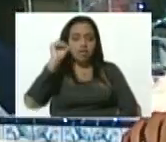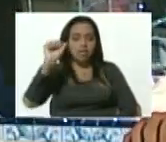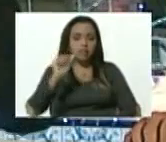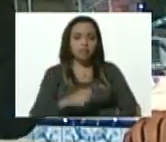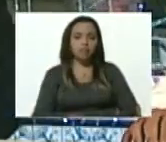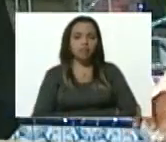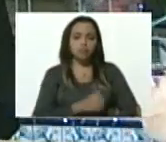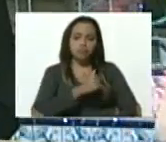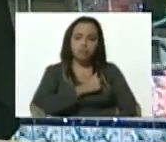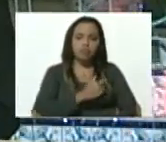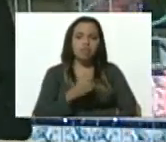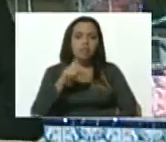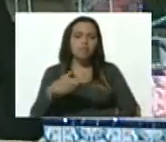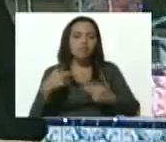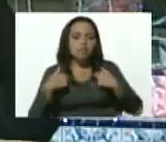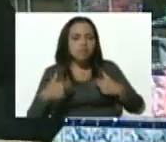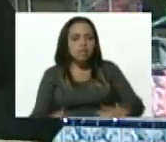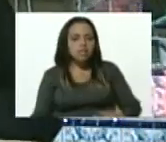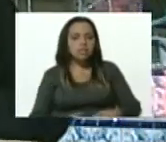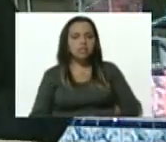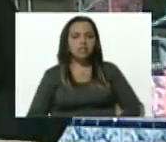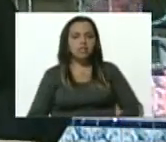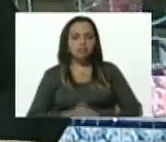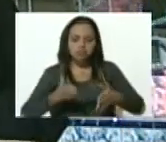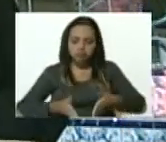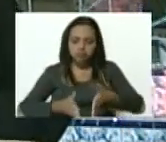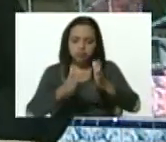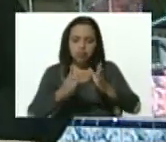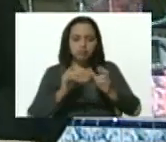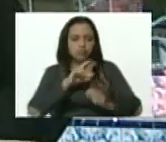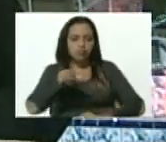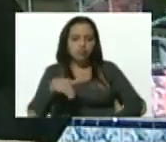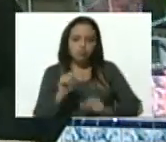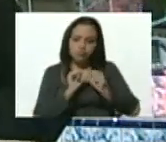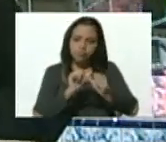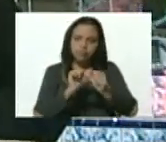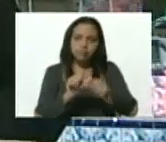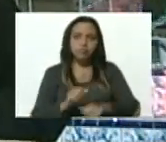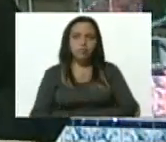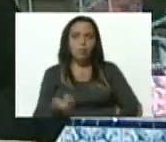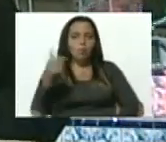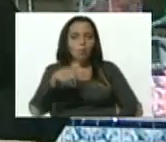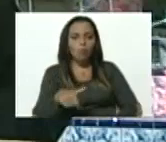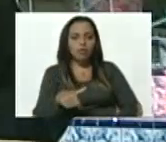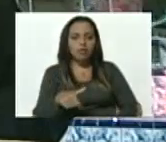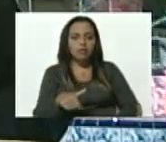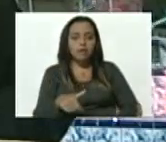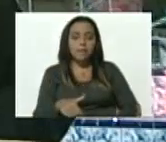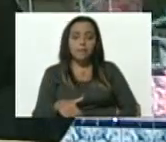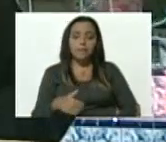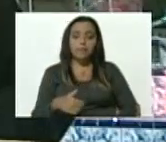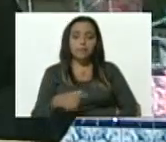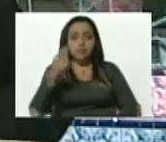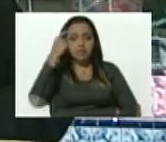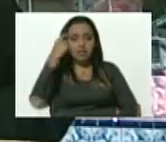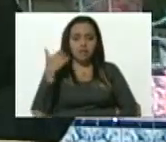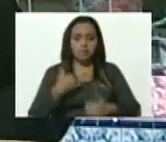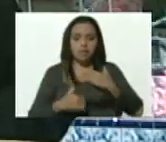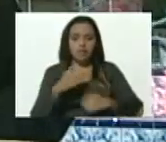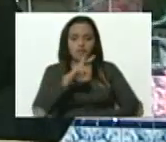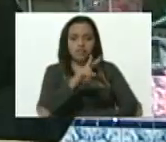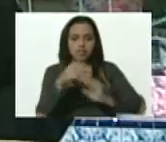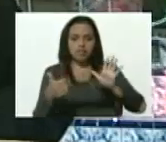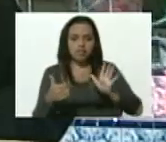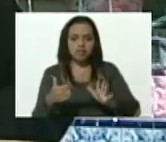socialismo humanista. Y en ese rumbo nos vamos a mantener. Hoy, miércoles 26 de noviembre, estoy